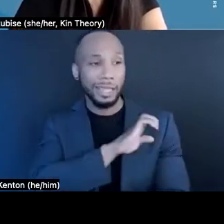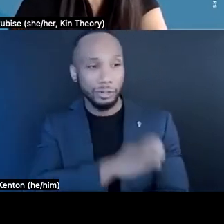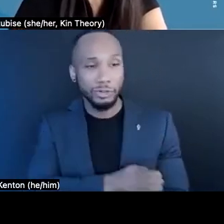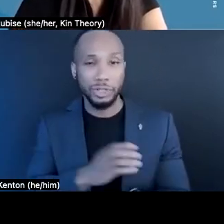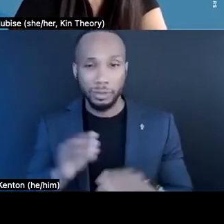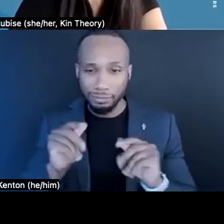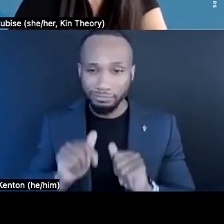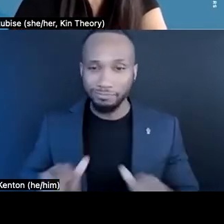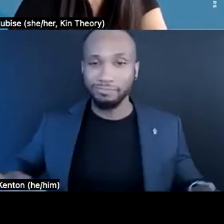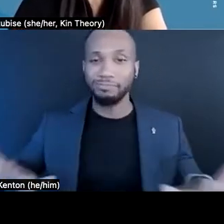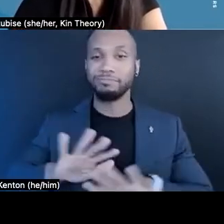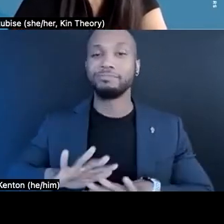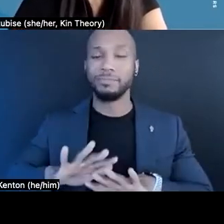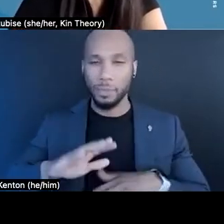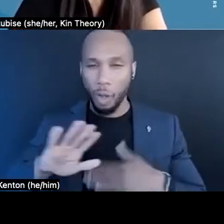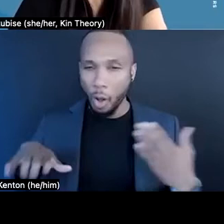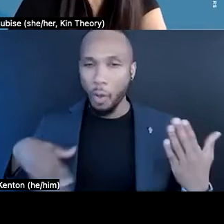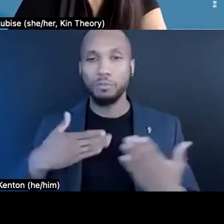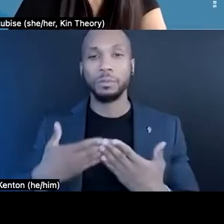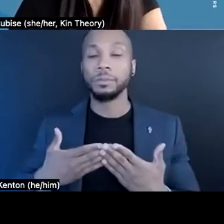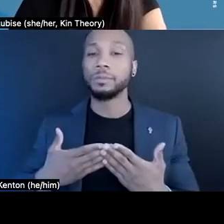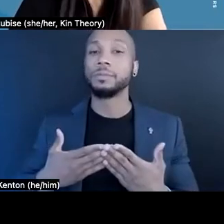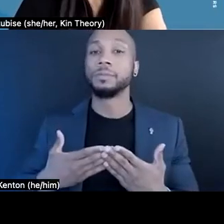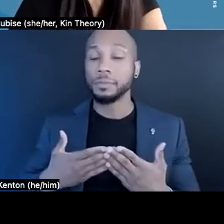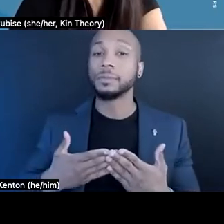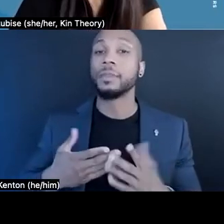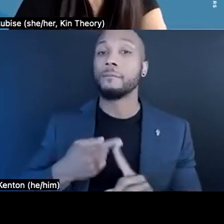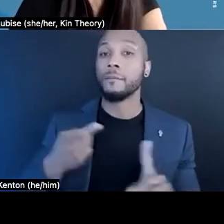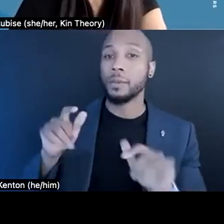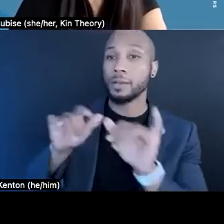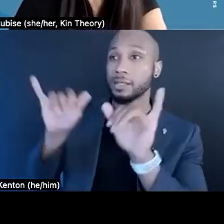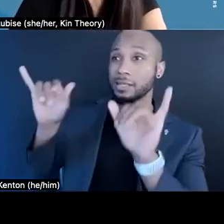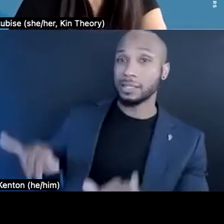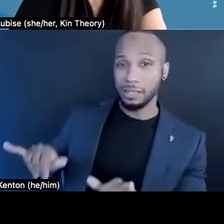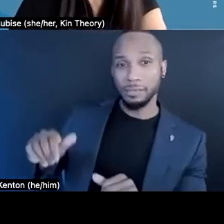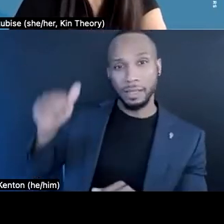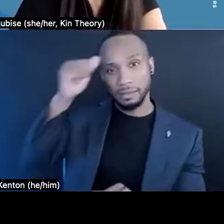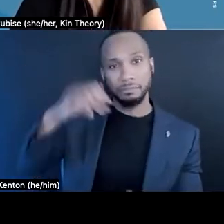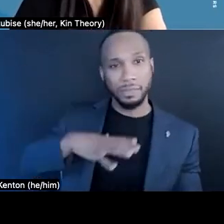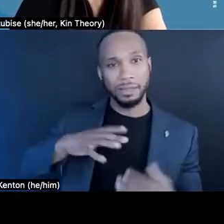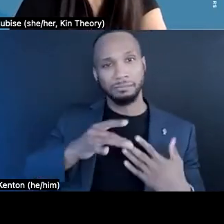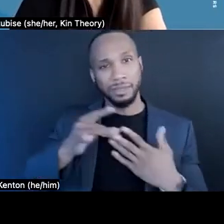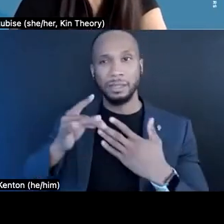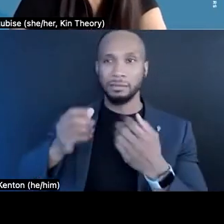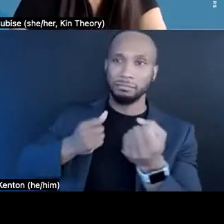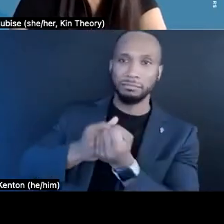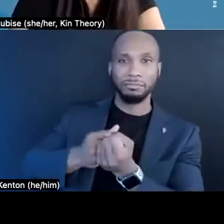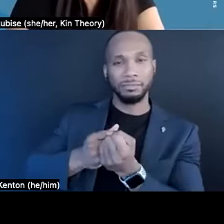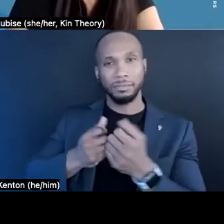territorio, cómo a partir de un sistema patriarcal, machista,